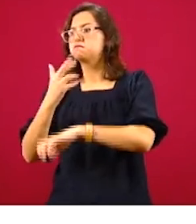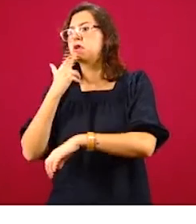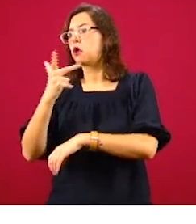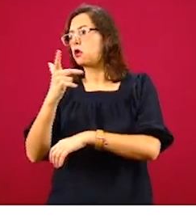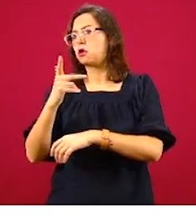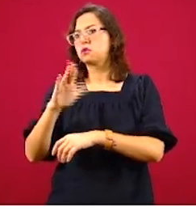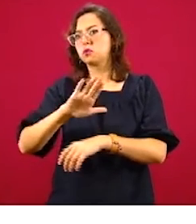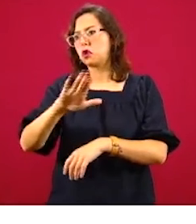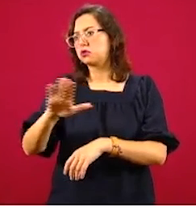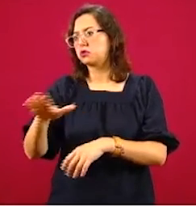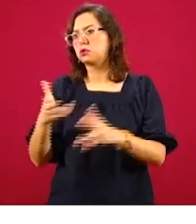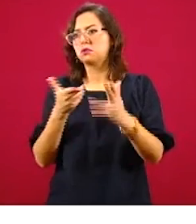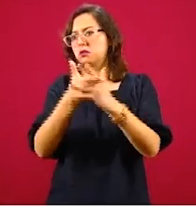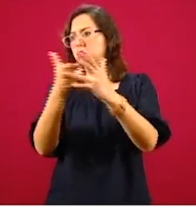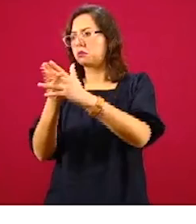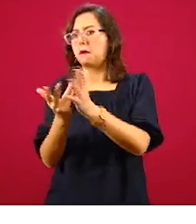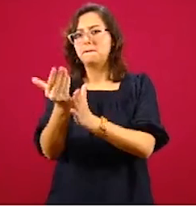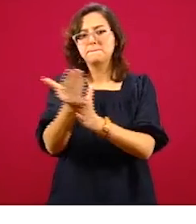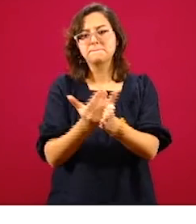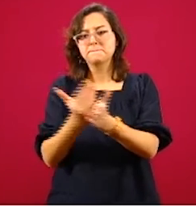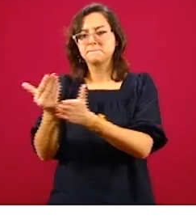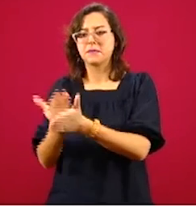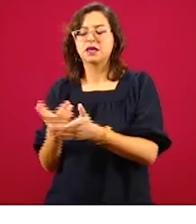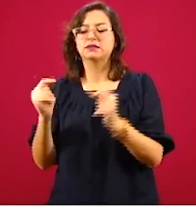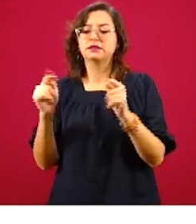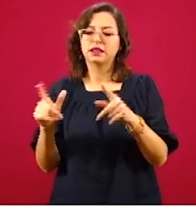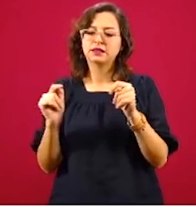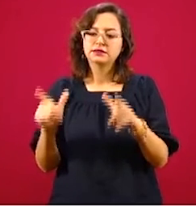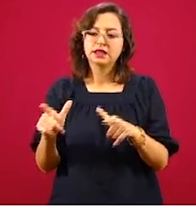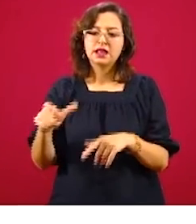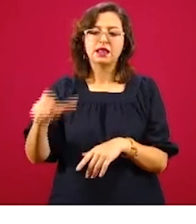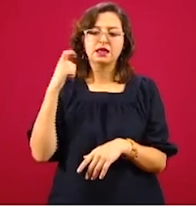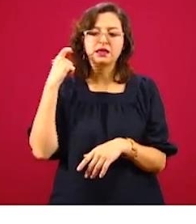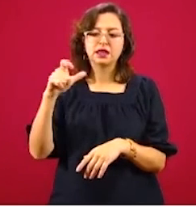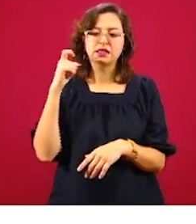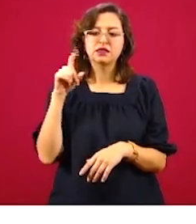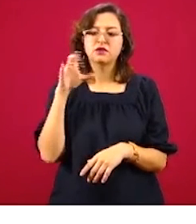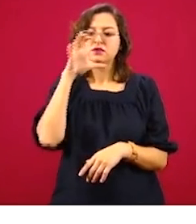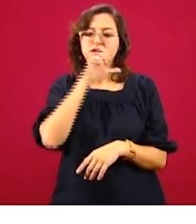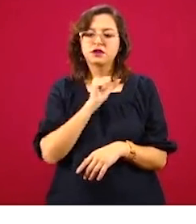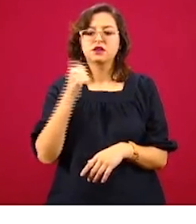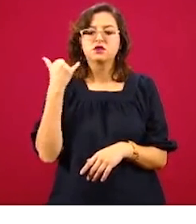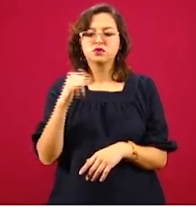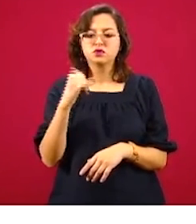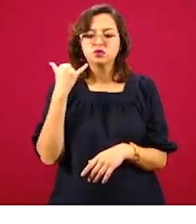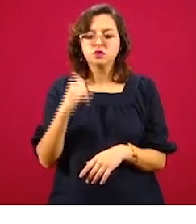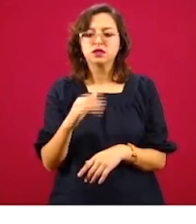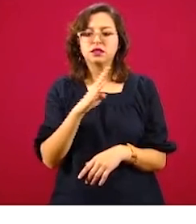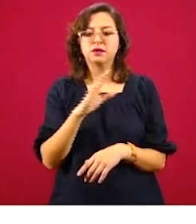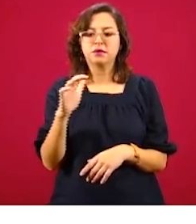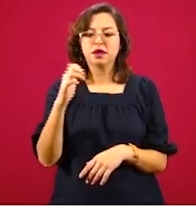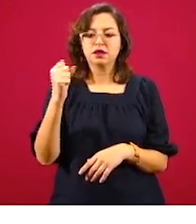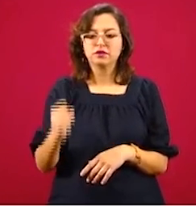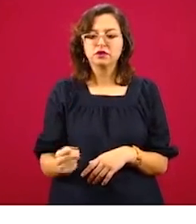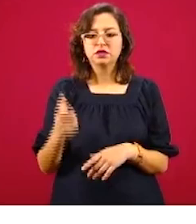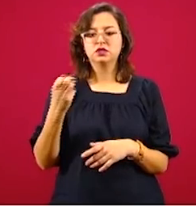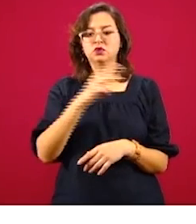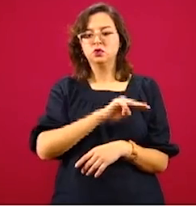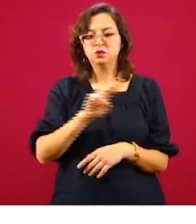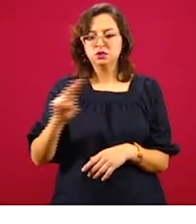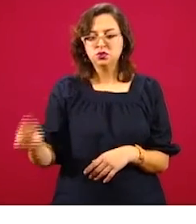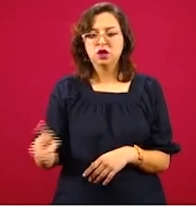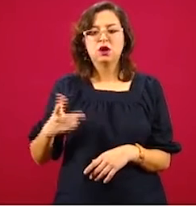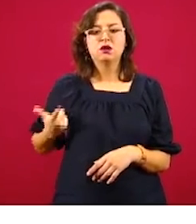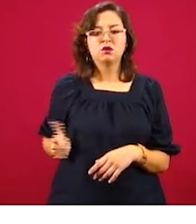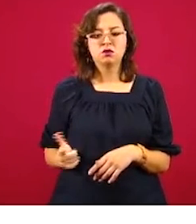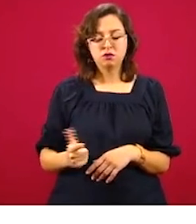querétaro es caliente yo qué tan baja sur michoacán michoacán guanajuato afortunadamente está en